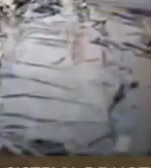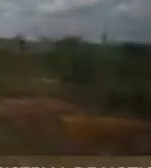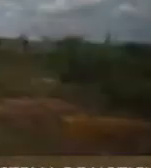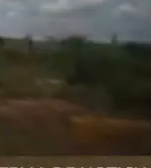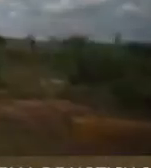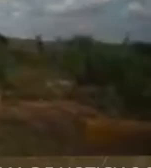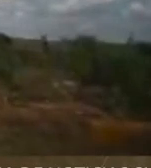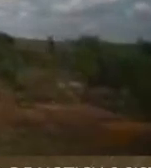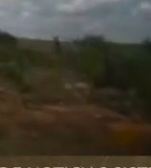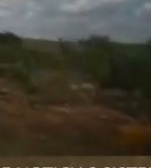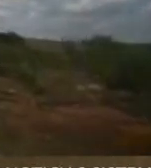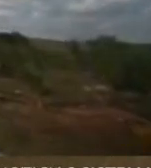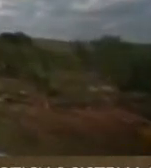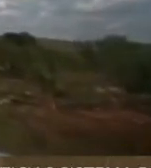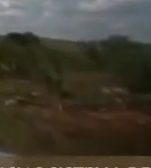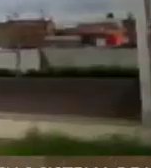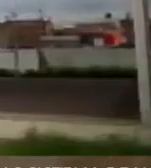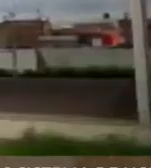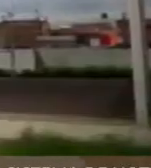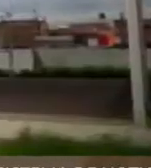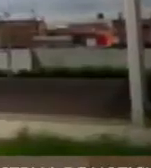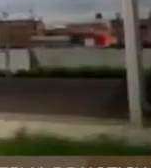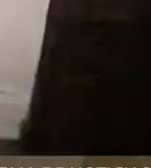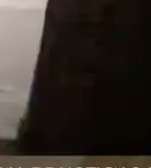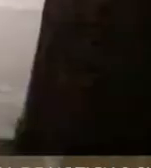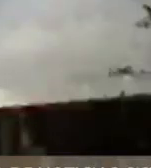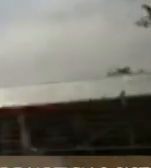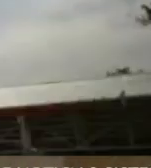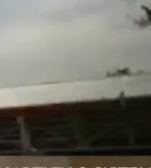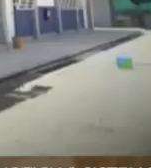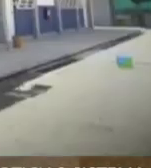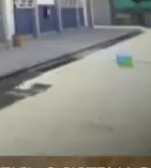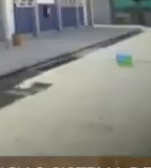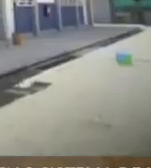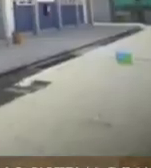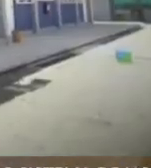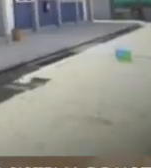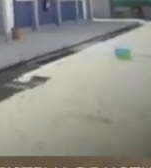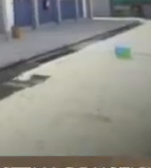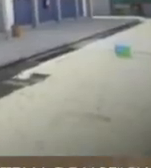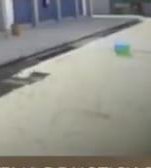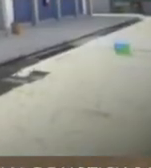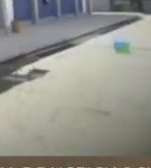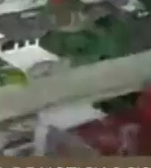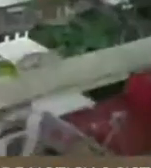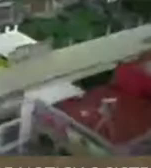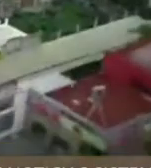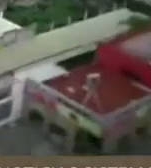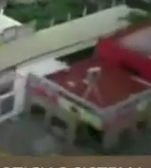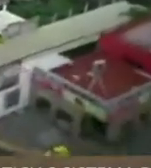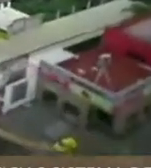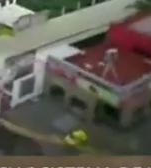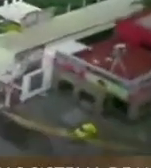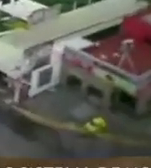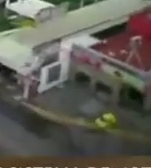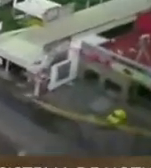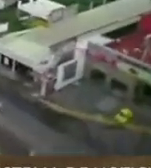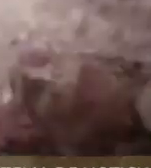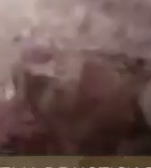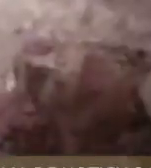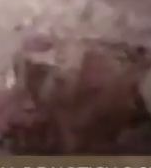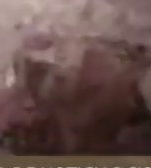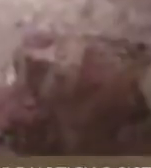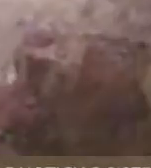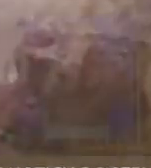presentamos abarca obras de infraestructura y conectividad como puentes, como lo son caminos, ciclovías, muy importantes y